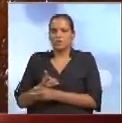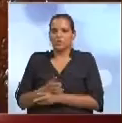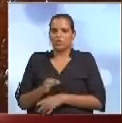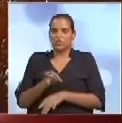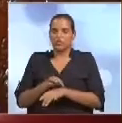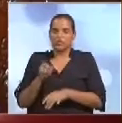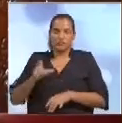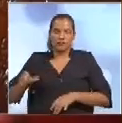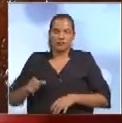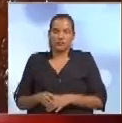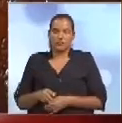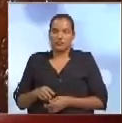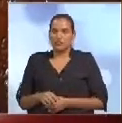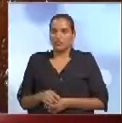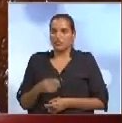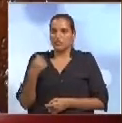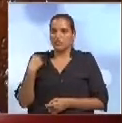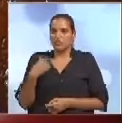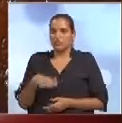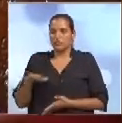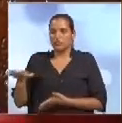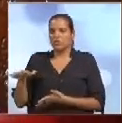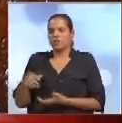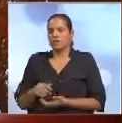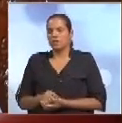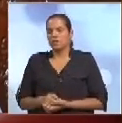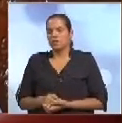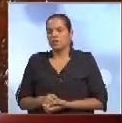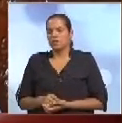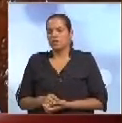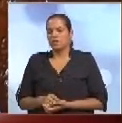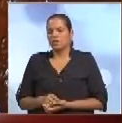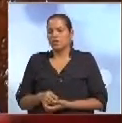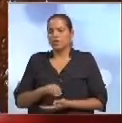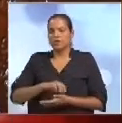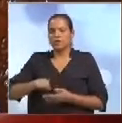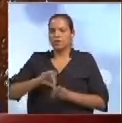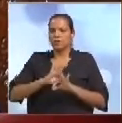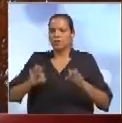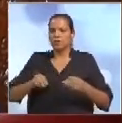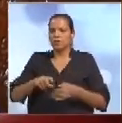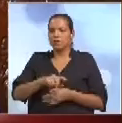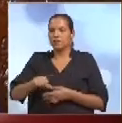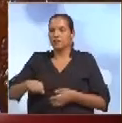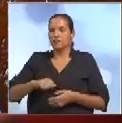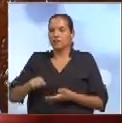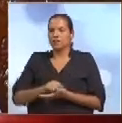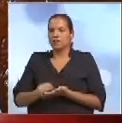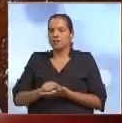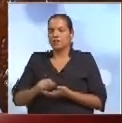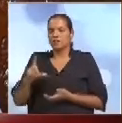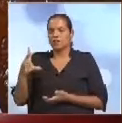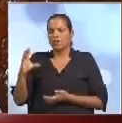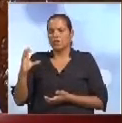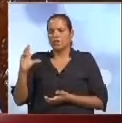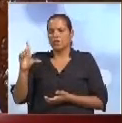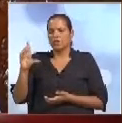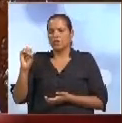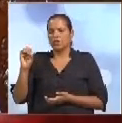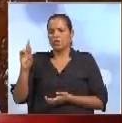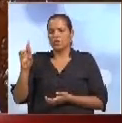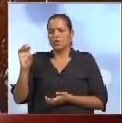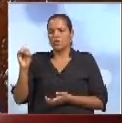la gente recoge agua en esos recipientes o en aljibes, cepillarlos con alguna sustancia de cloro, tomar medidas